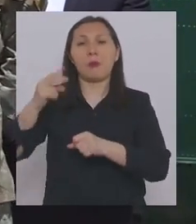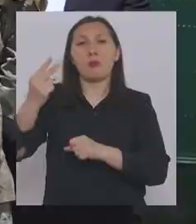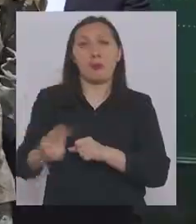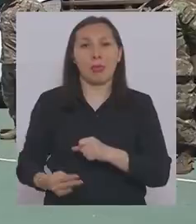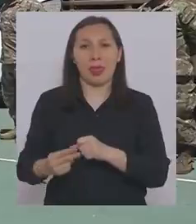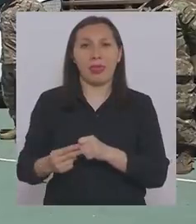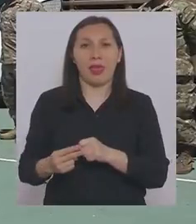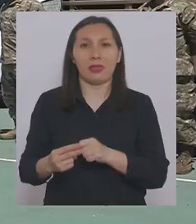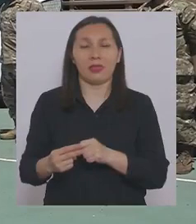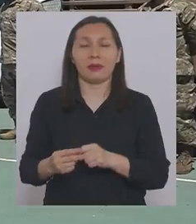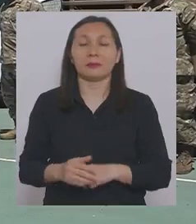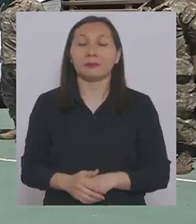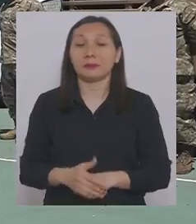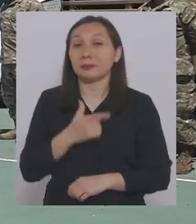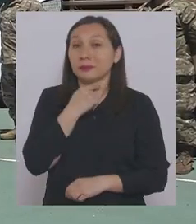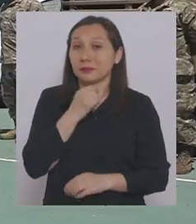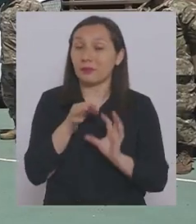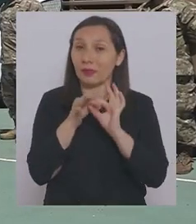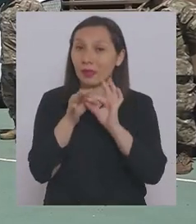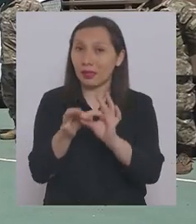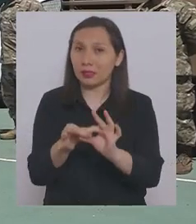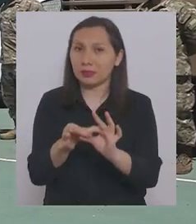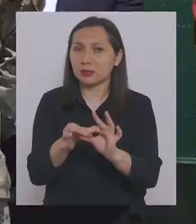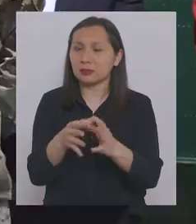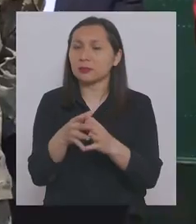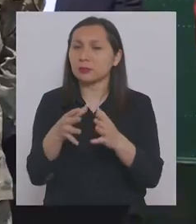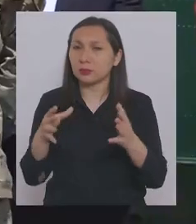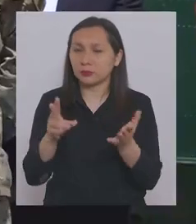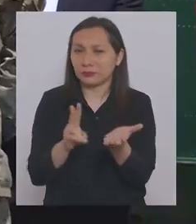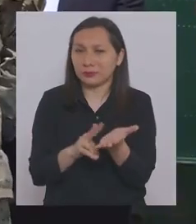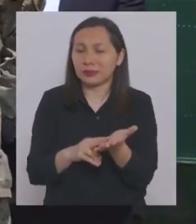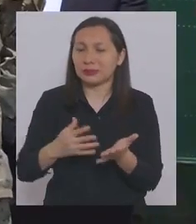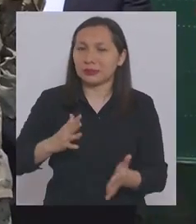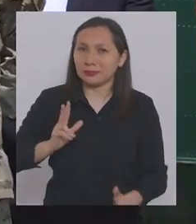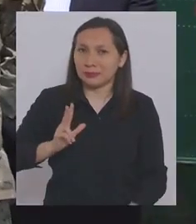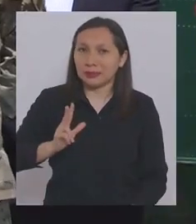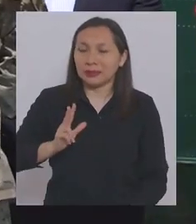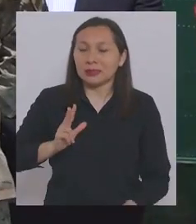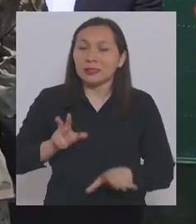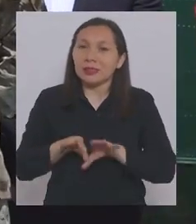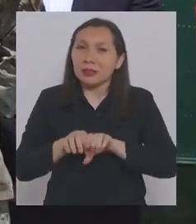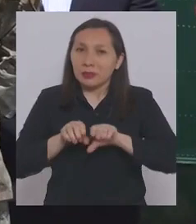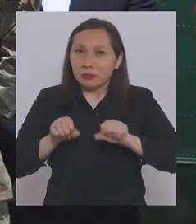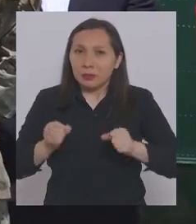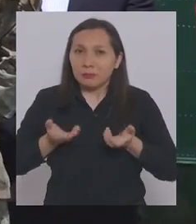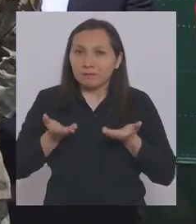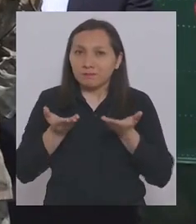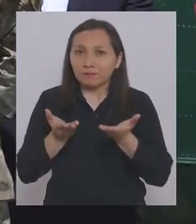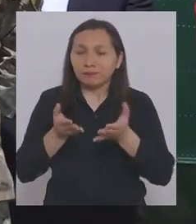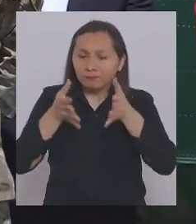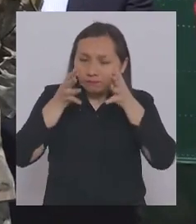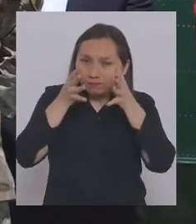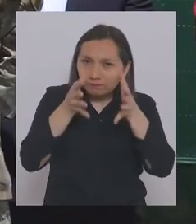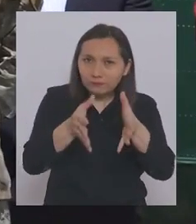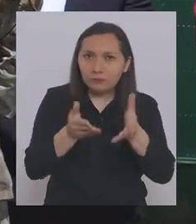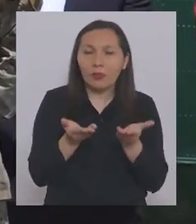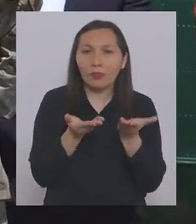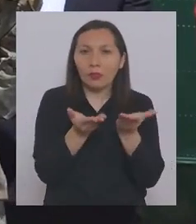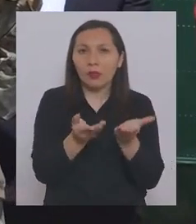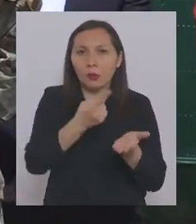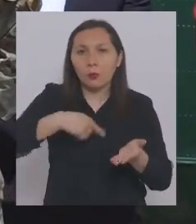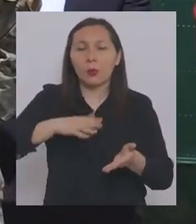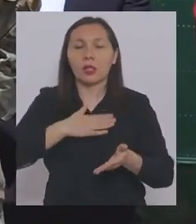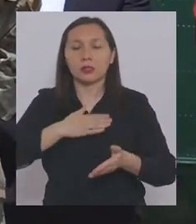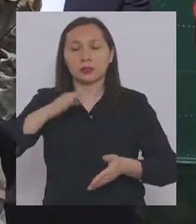propiedades. Quiero agradecer muy sinceramente el compromiso, la entrega y la dedicación que han prestado nuestras